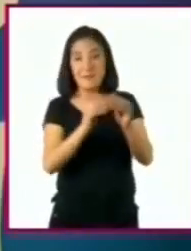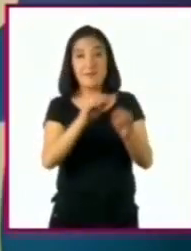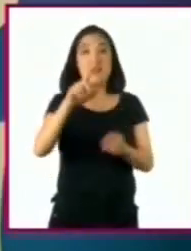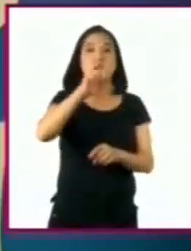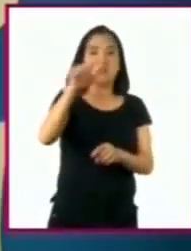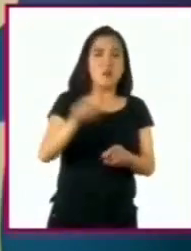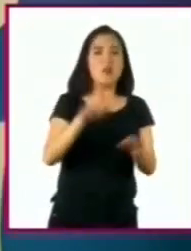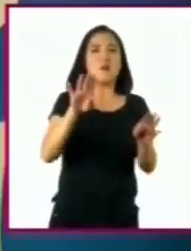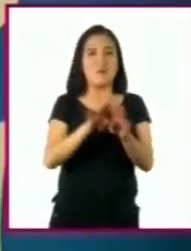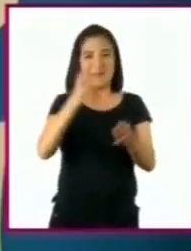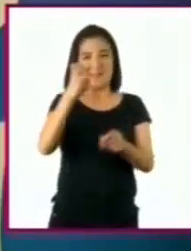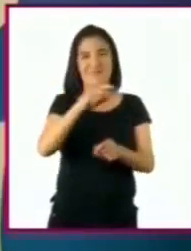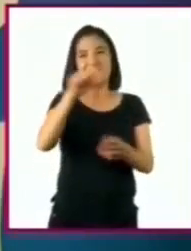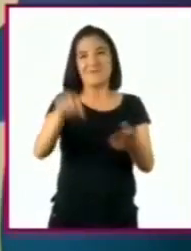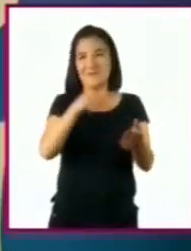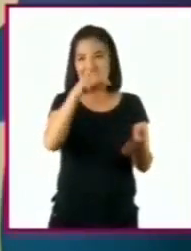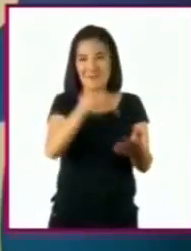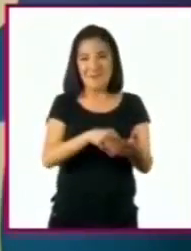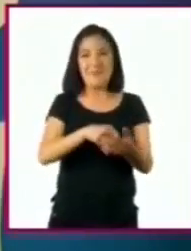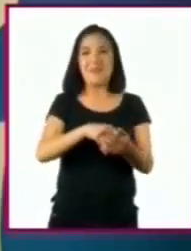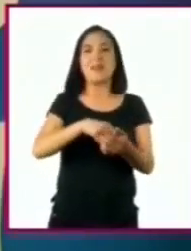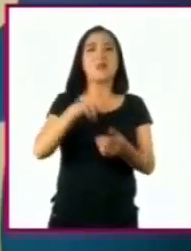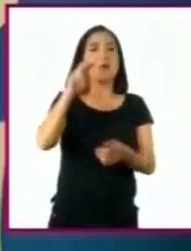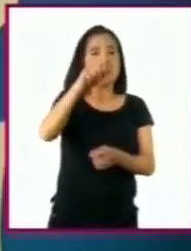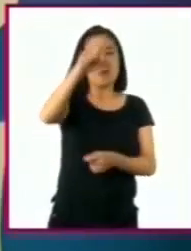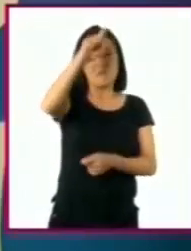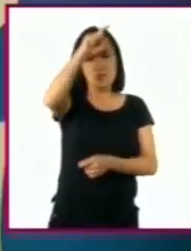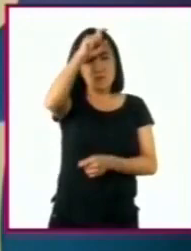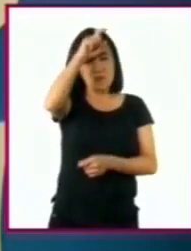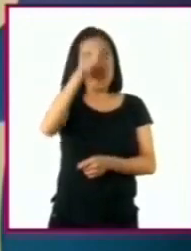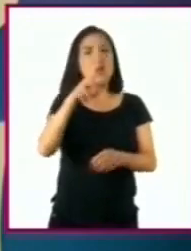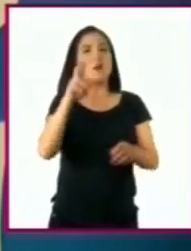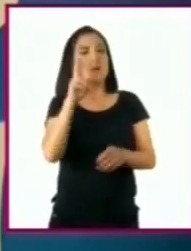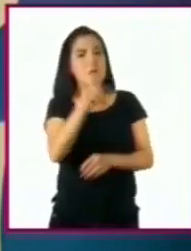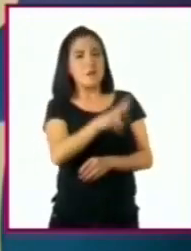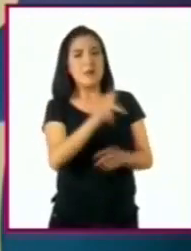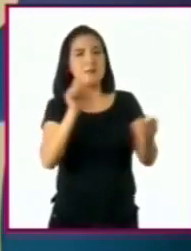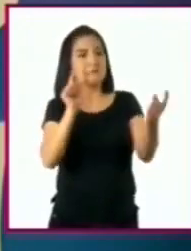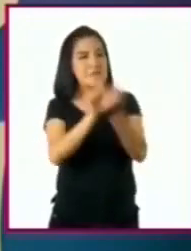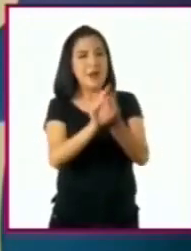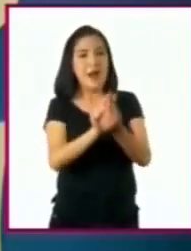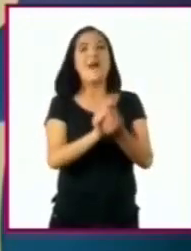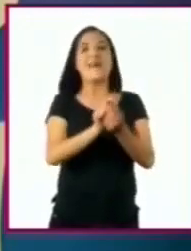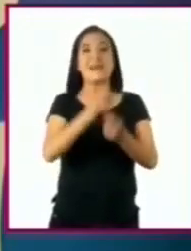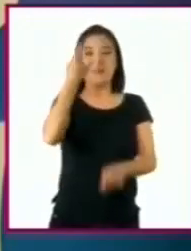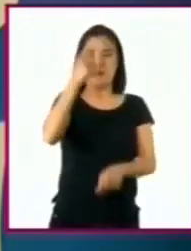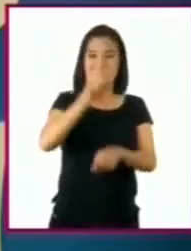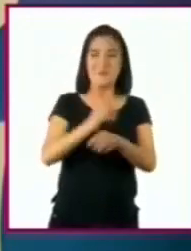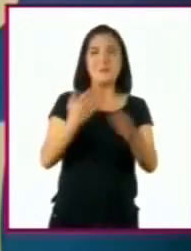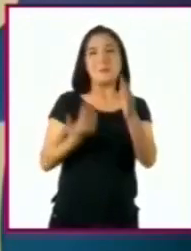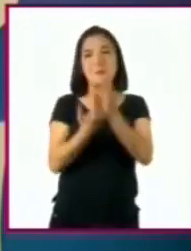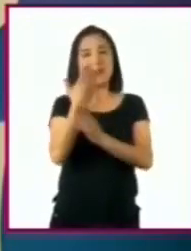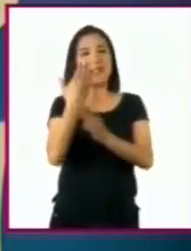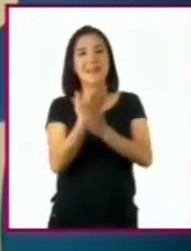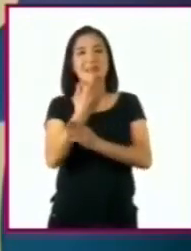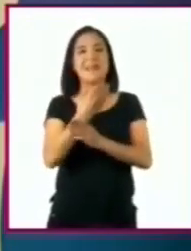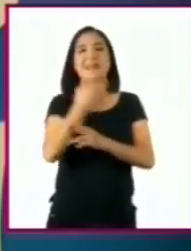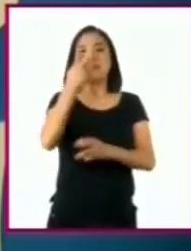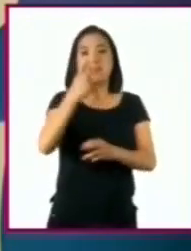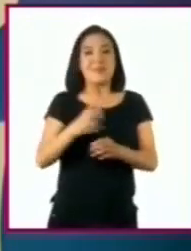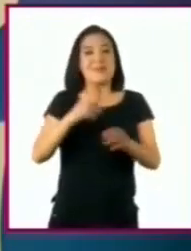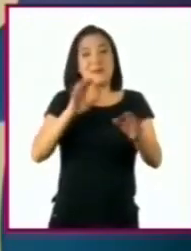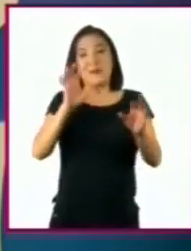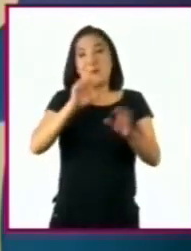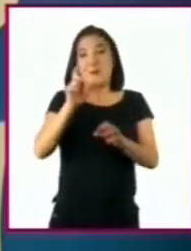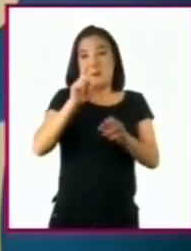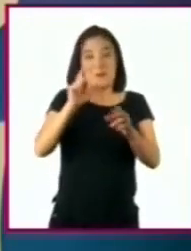por el Mediterráneo, se encontró con un faraón de Egipto. Cierta mañana, cuando pasaban cerca de la gran pirámide